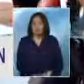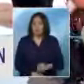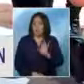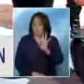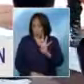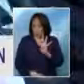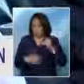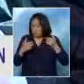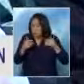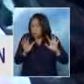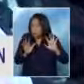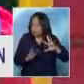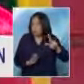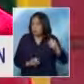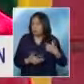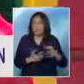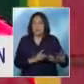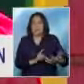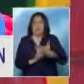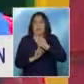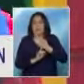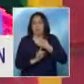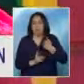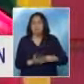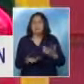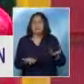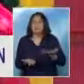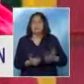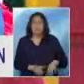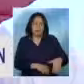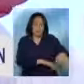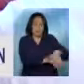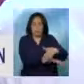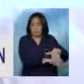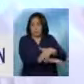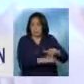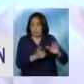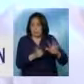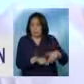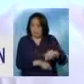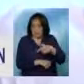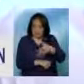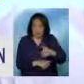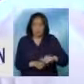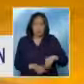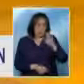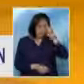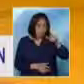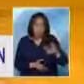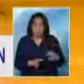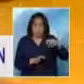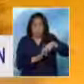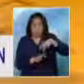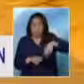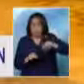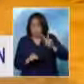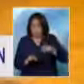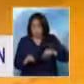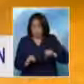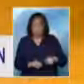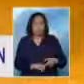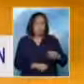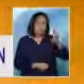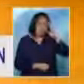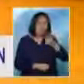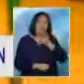Cuatro presuntos delincuentes fueron capturados en la cuadra 6 del Jirón Mendoza Merino en La Victoria. Ellos estaban a bordo de 2 motos y se negaron a detenerse ante